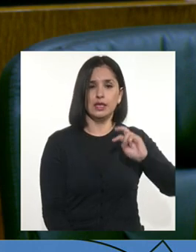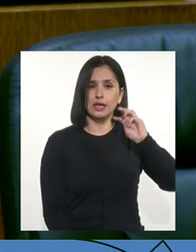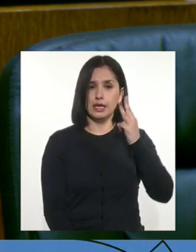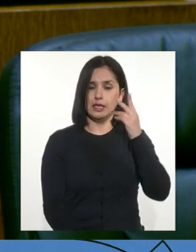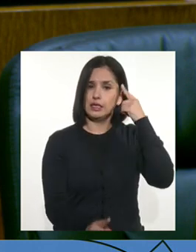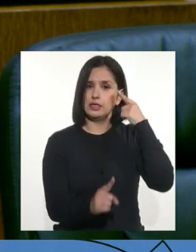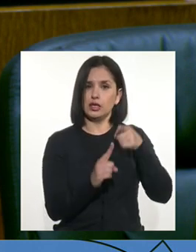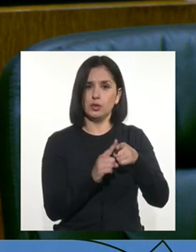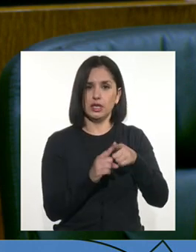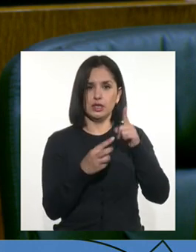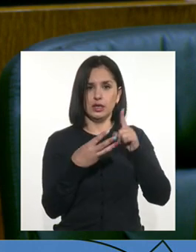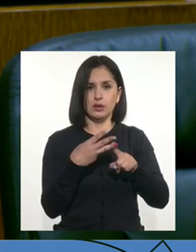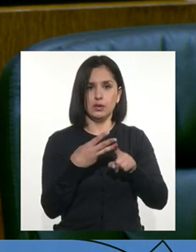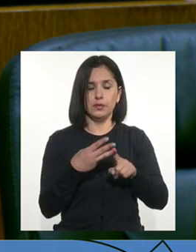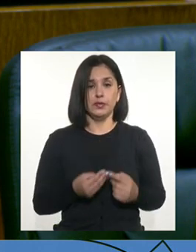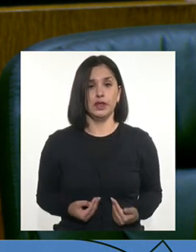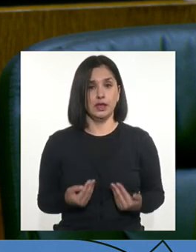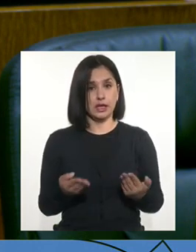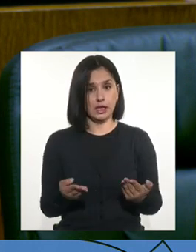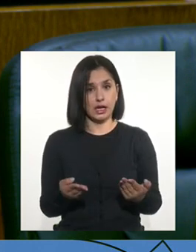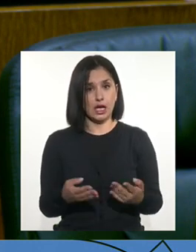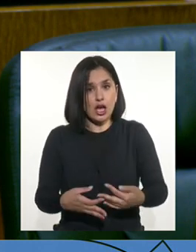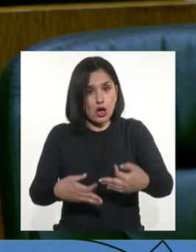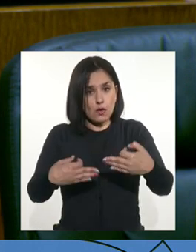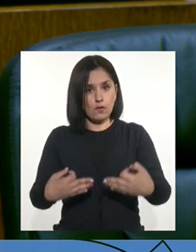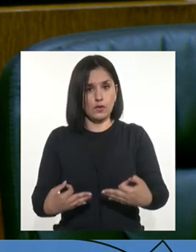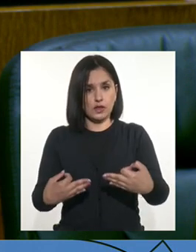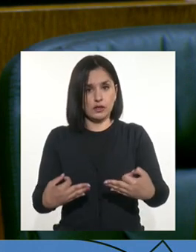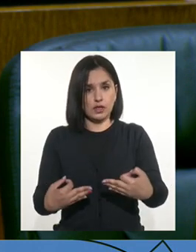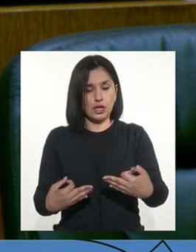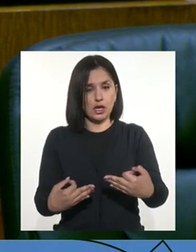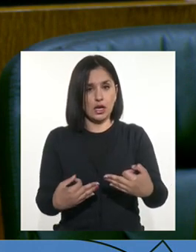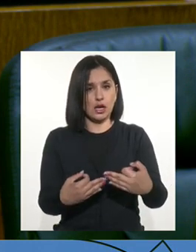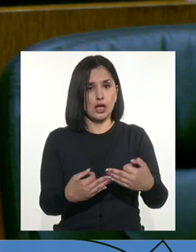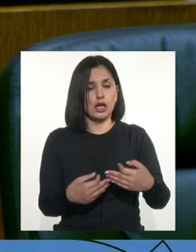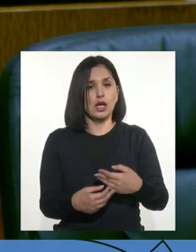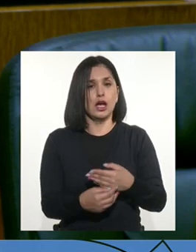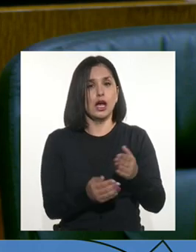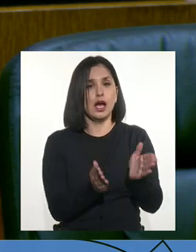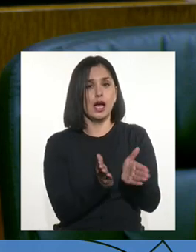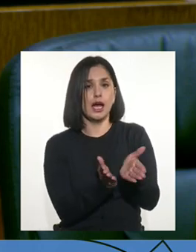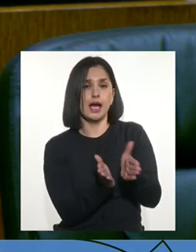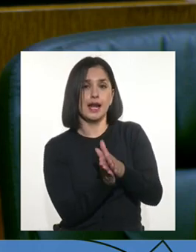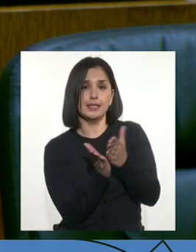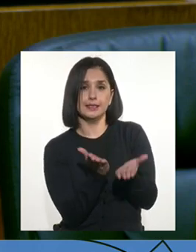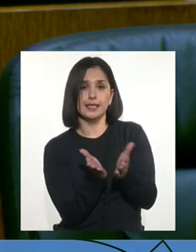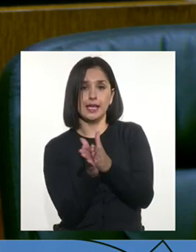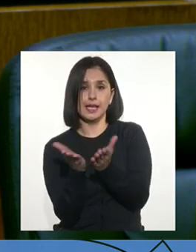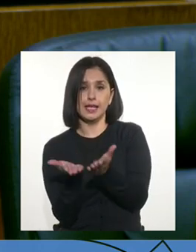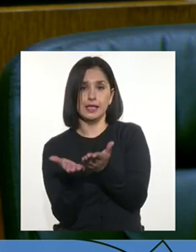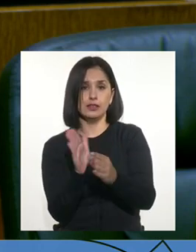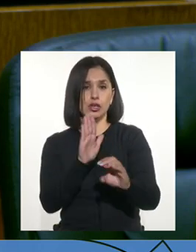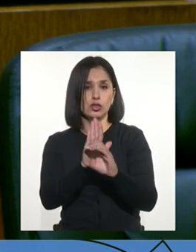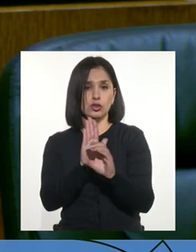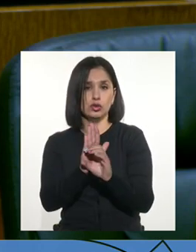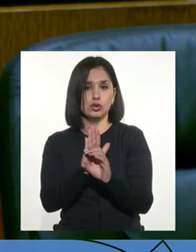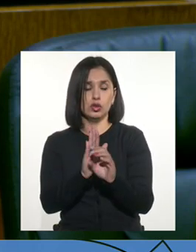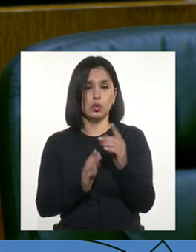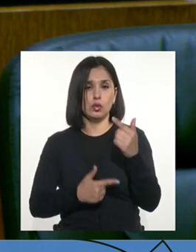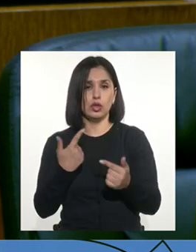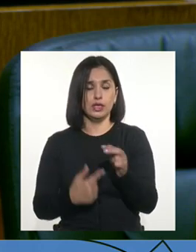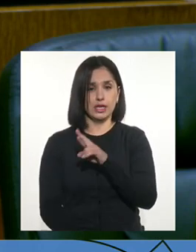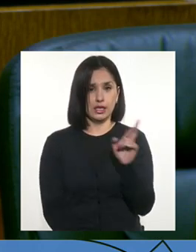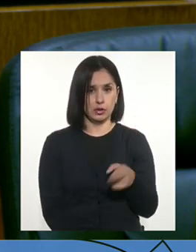conceder el carácter de oficial a las ediciones de la constitución política de la república de los